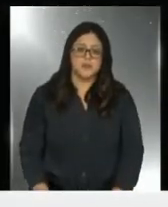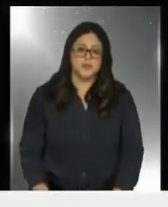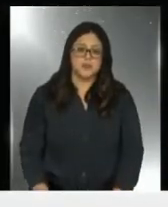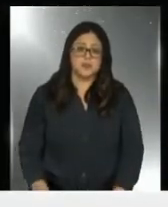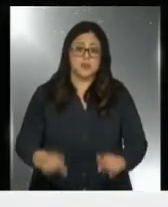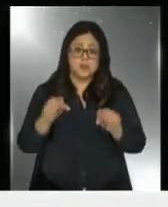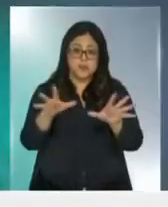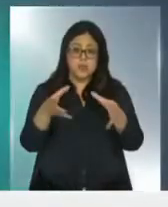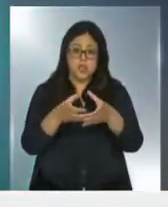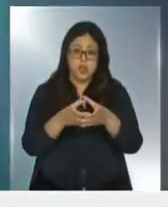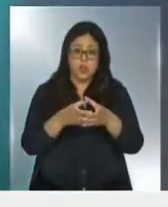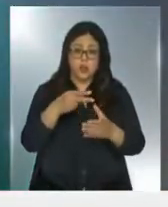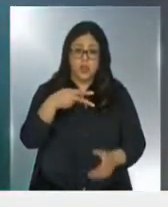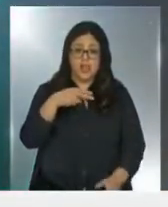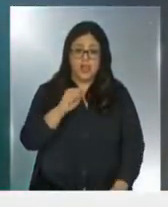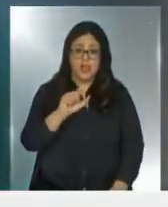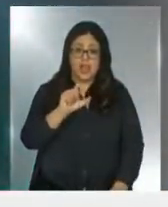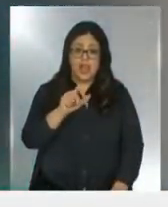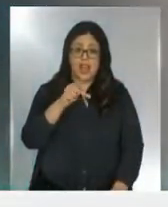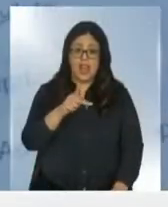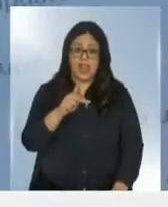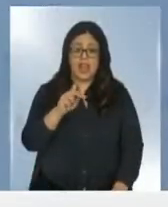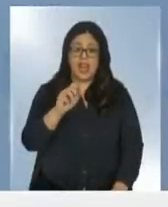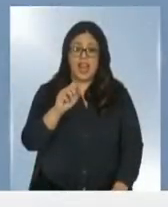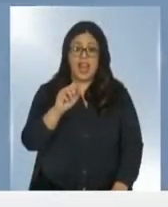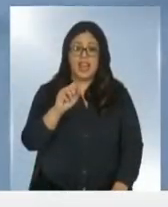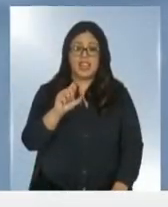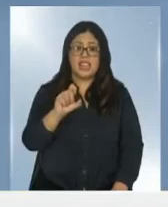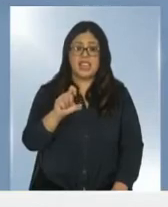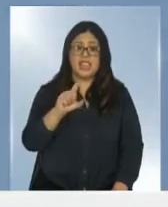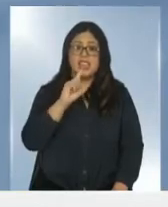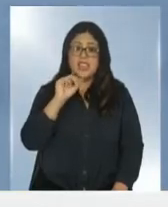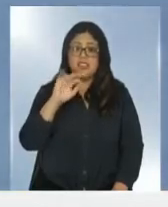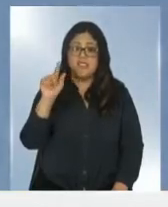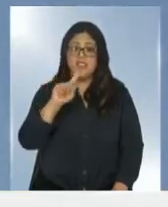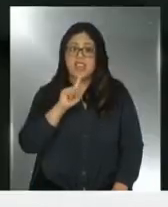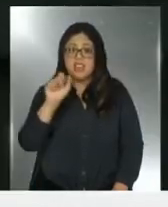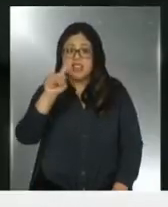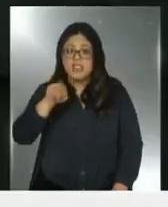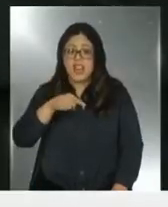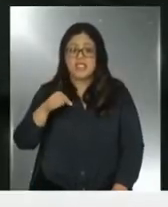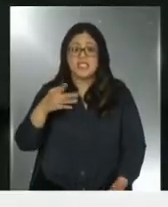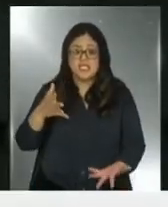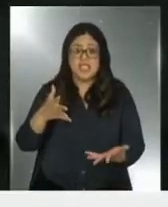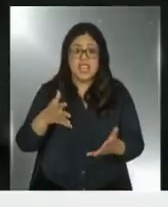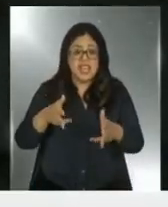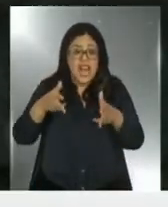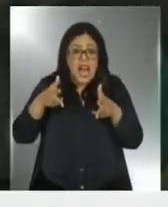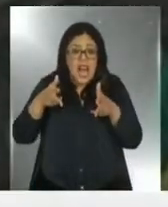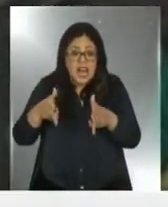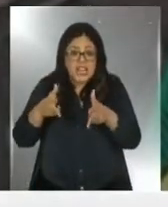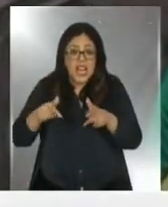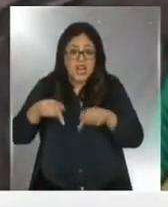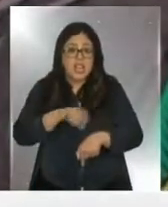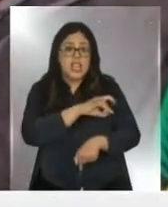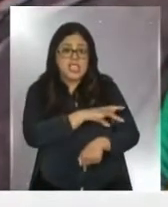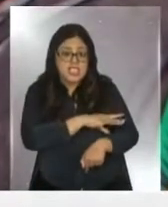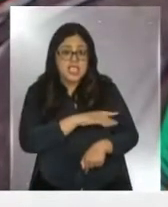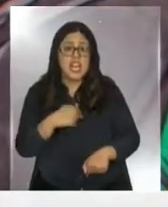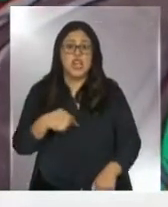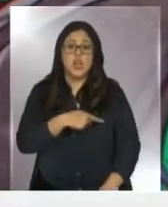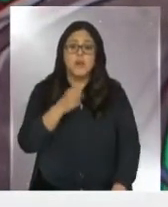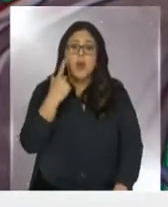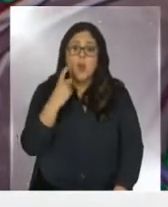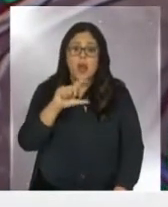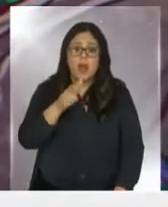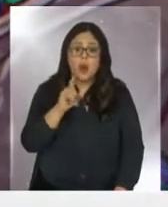Este grupo de hacktivistas que atacó el Estado Mayor Conjunto de Chile se hace llamar las Guacamayas. ¿De quiénes somos?